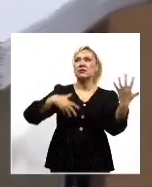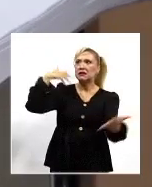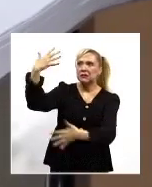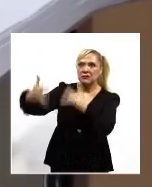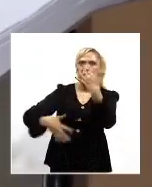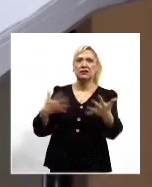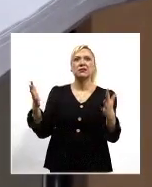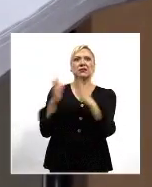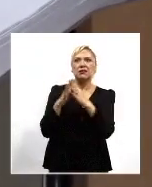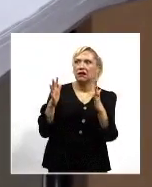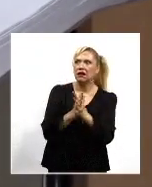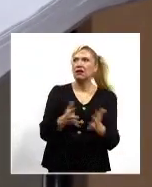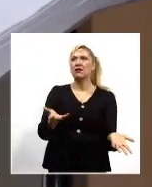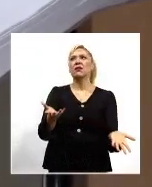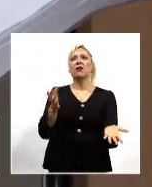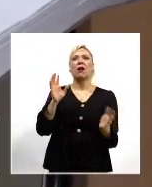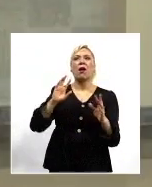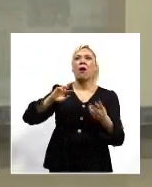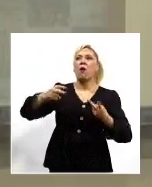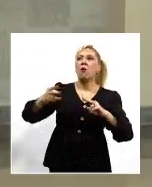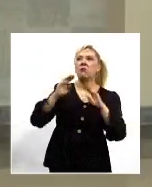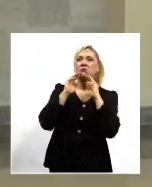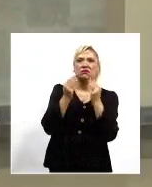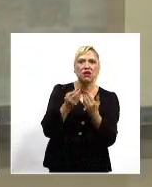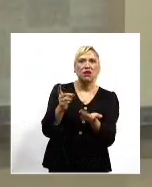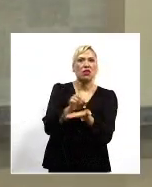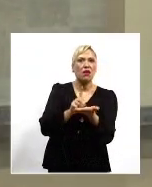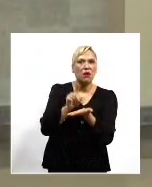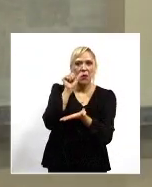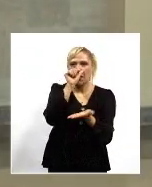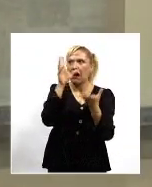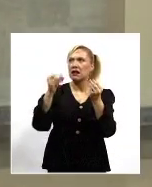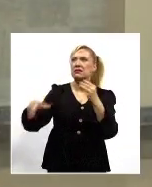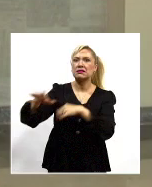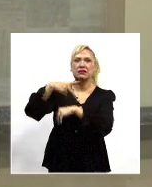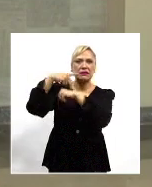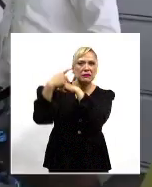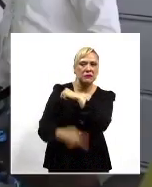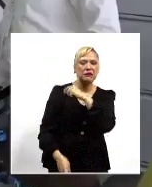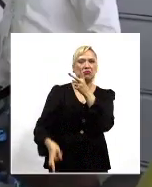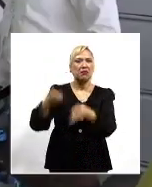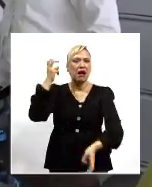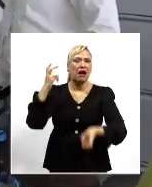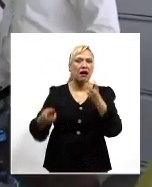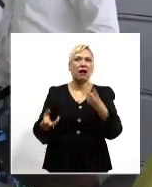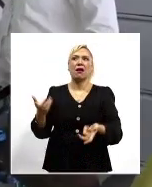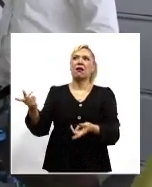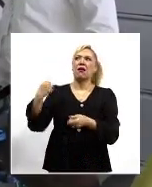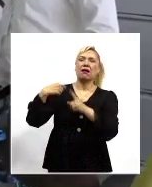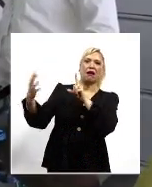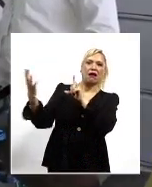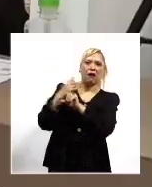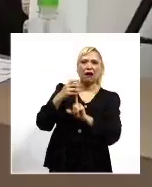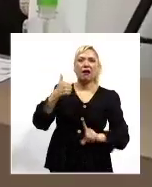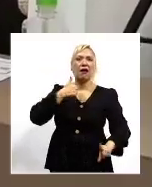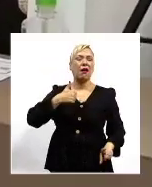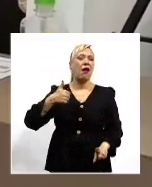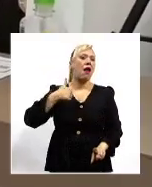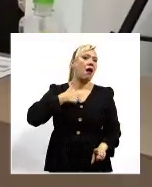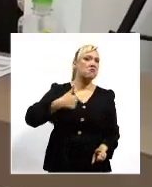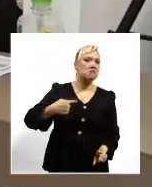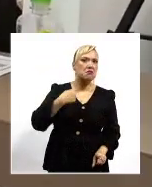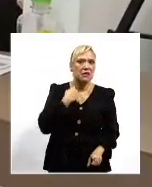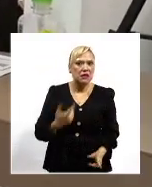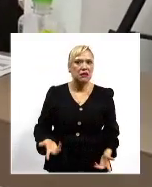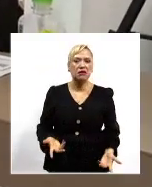violación masiva de derechos humanos u otra circunstancia que hayan perturbado gravemente el orden público. El órgano jurisdiccional precisó que